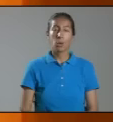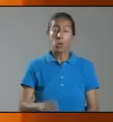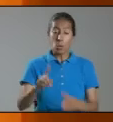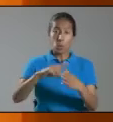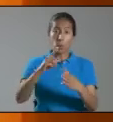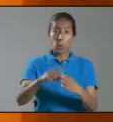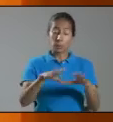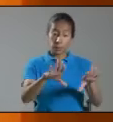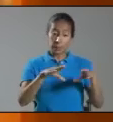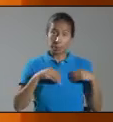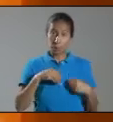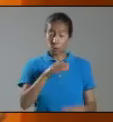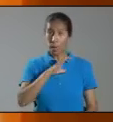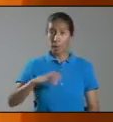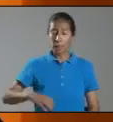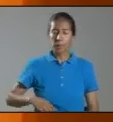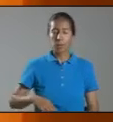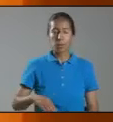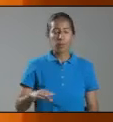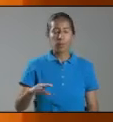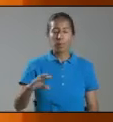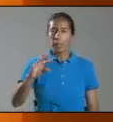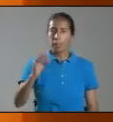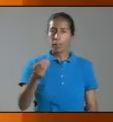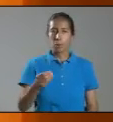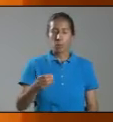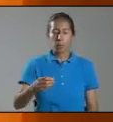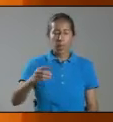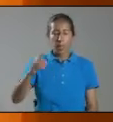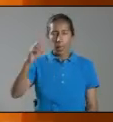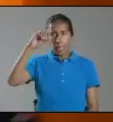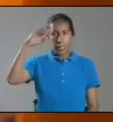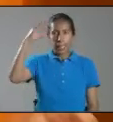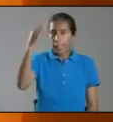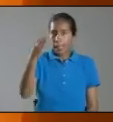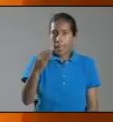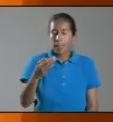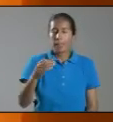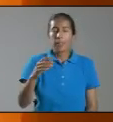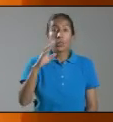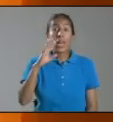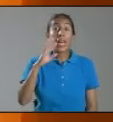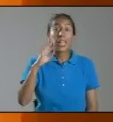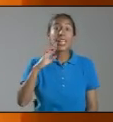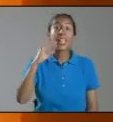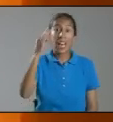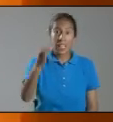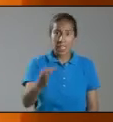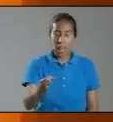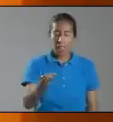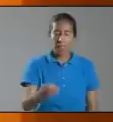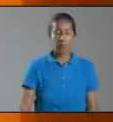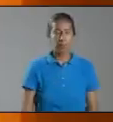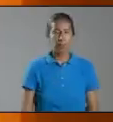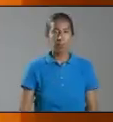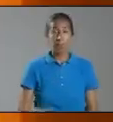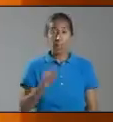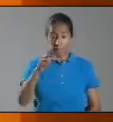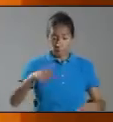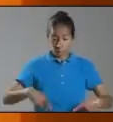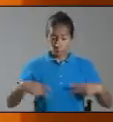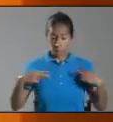una realidad tan impactante en su vida, dice que él fue a buscar al evangelista después y el evangelista lo